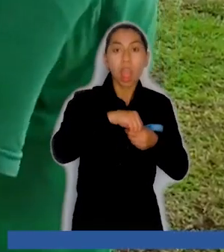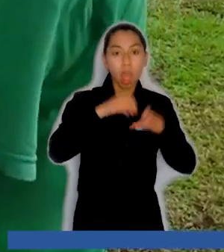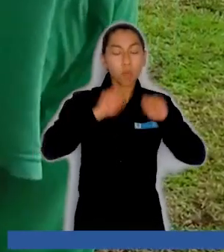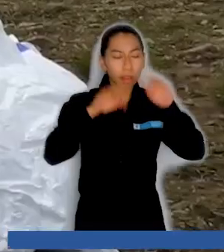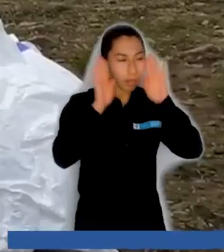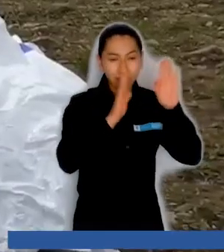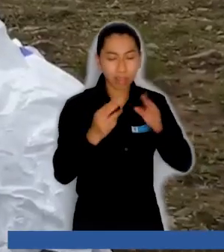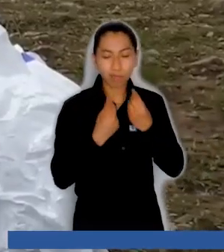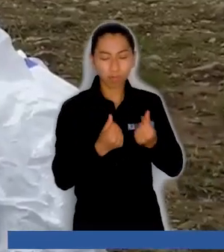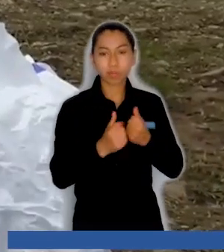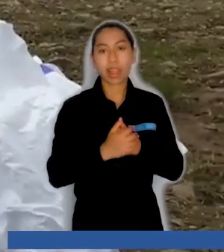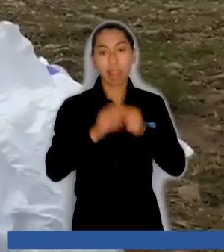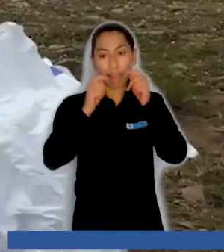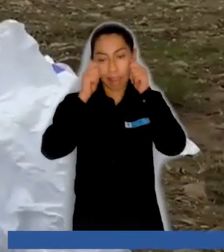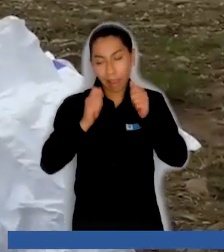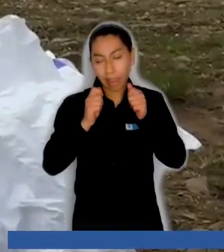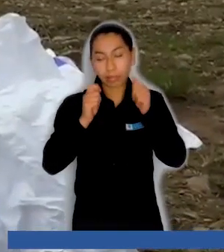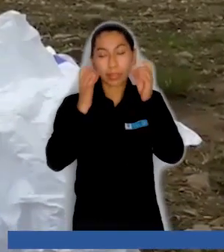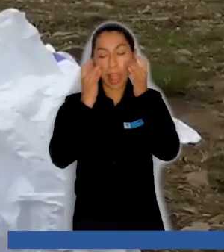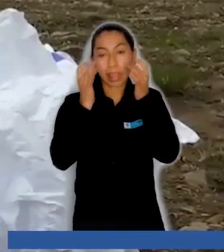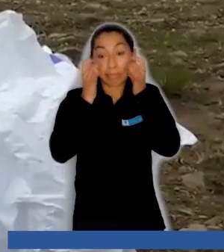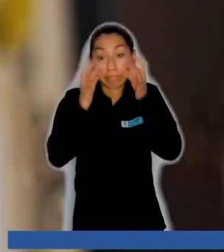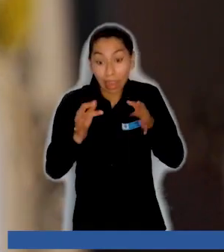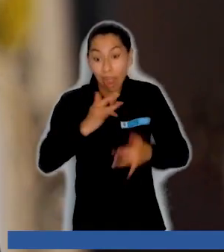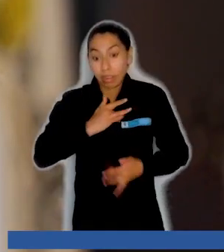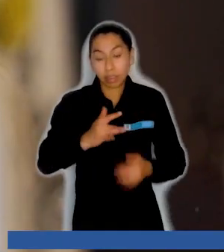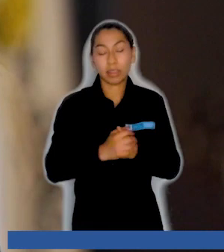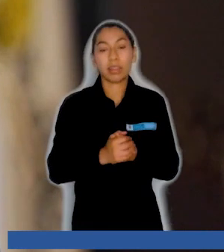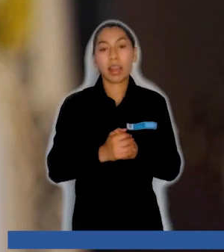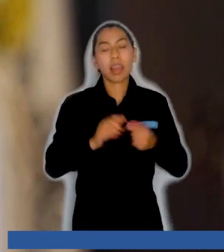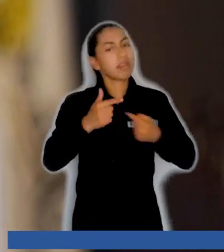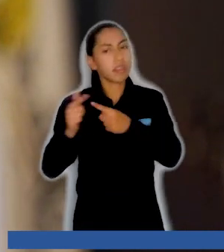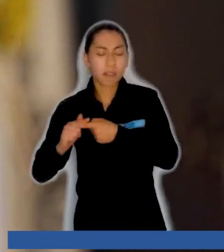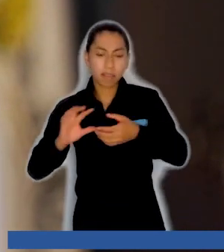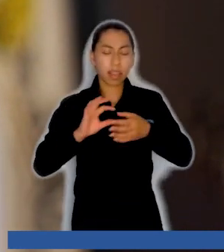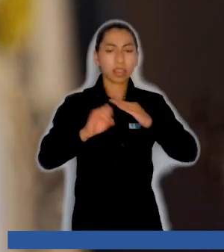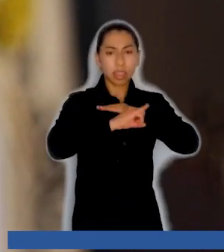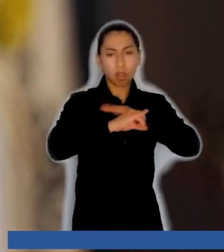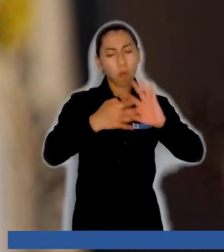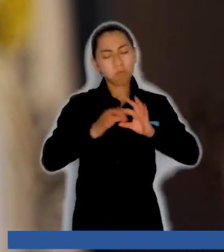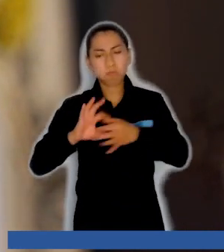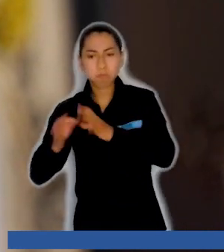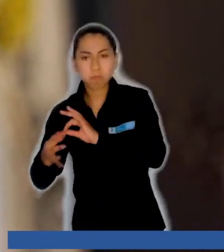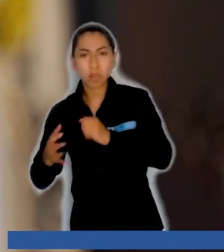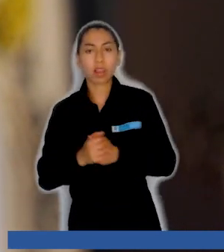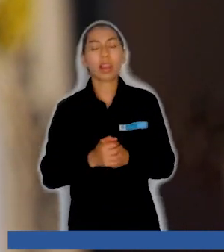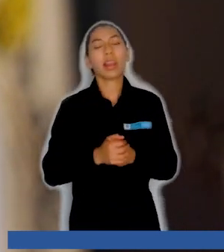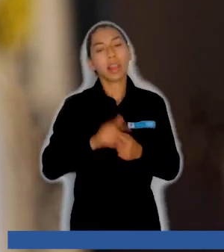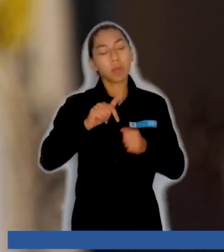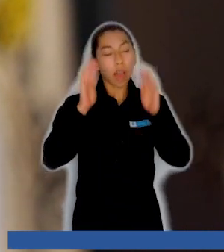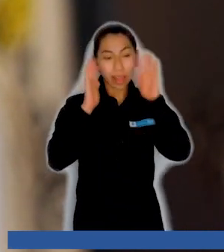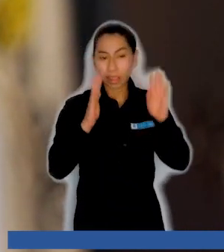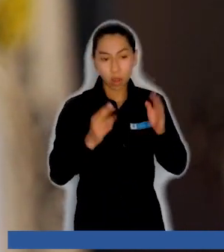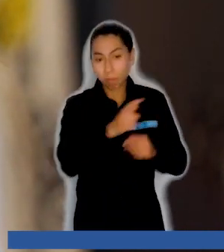emergencias humanitarias y se busca complementar todos los esfuerzos, tanto de gobierno como de cooperación internacional, para ir reduciendo las brechas y